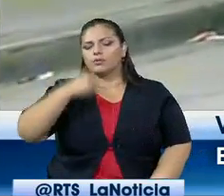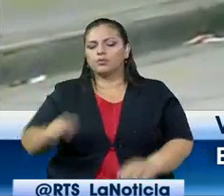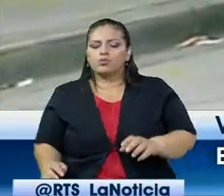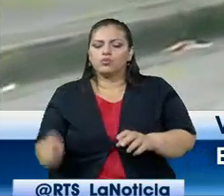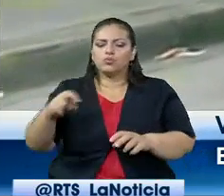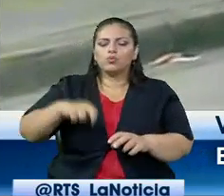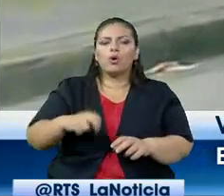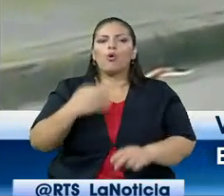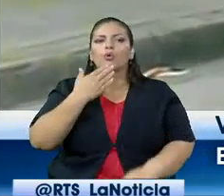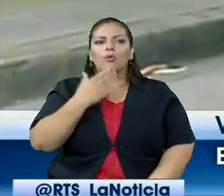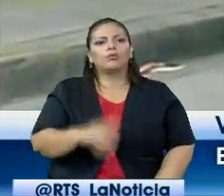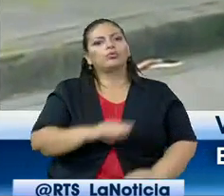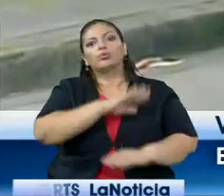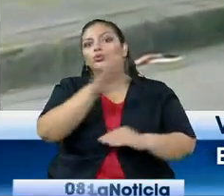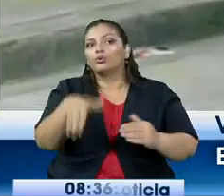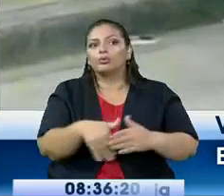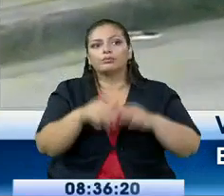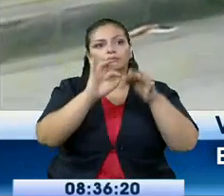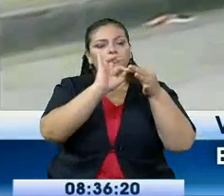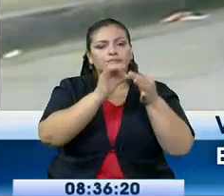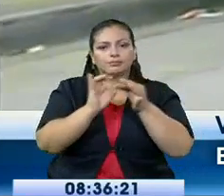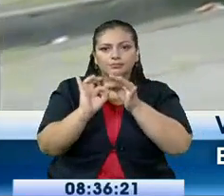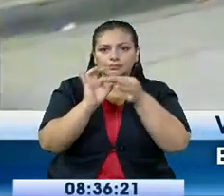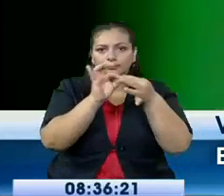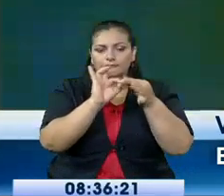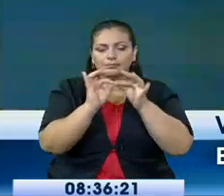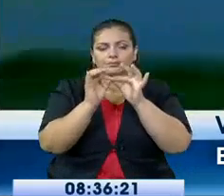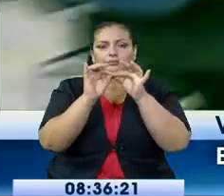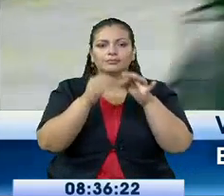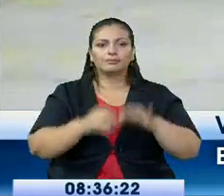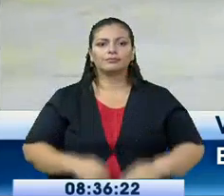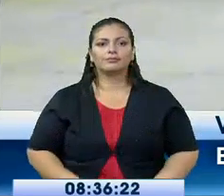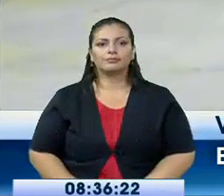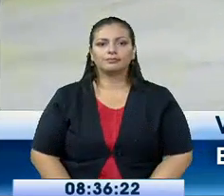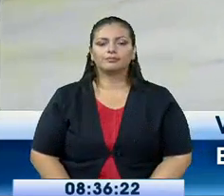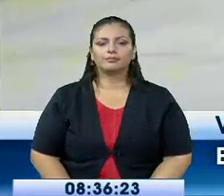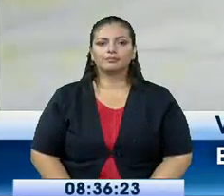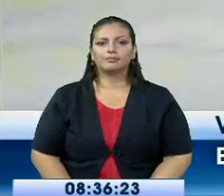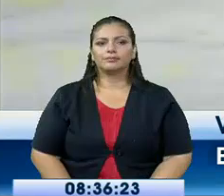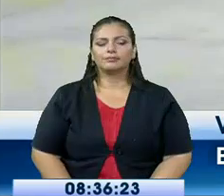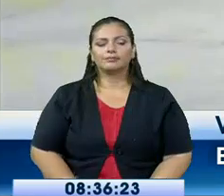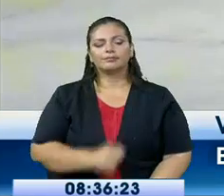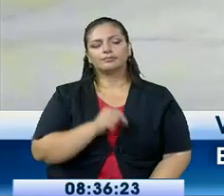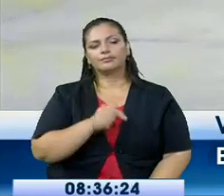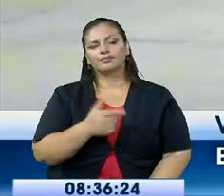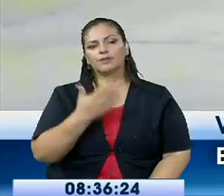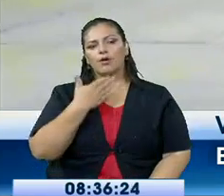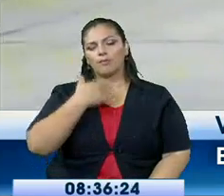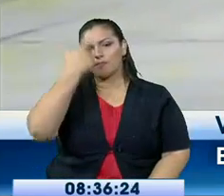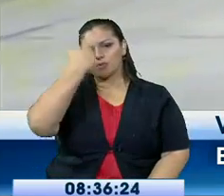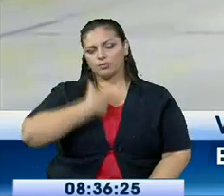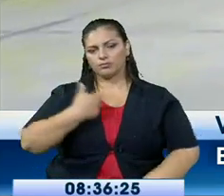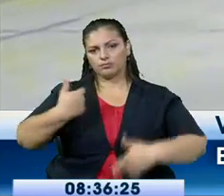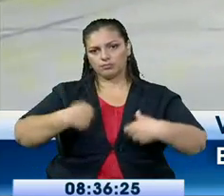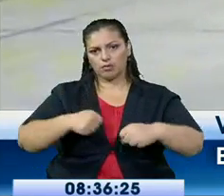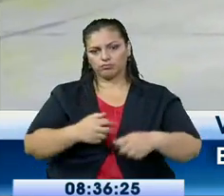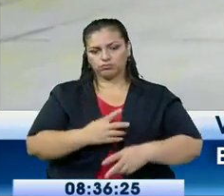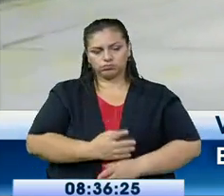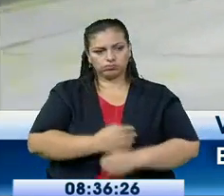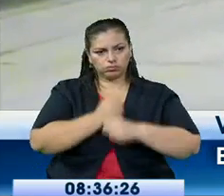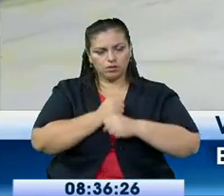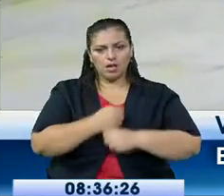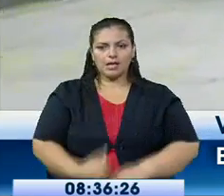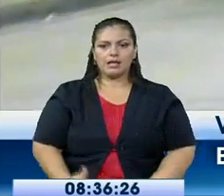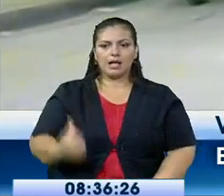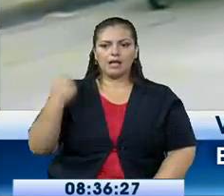para que presten la mayor seguridad dentro de lo que corresponde a este tipo de vehículos, tanto al conductor como al usuario. Es decir, que muchas de